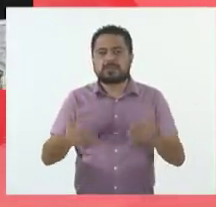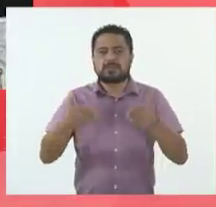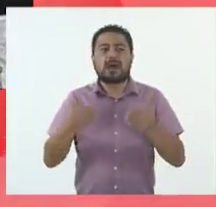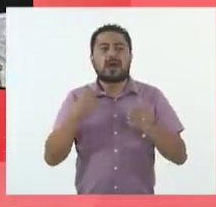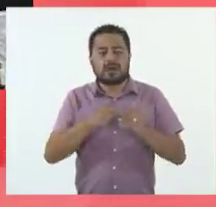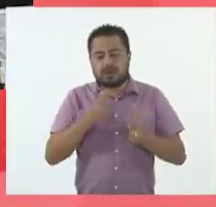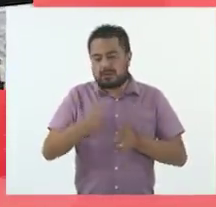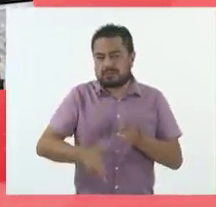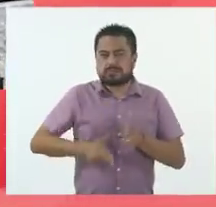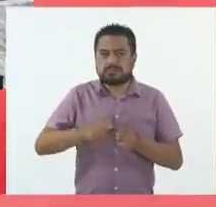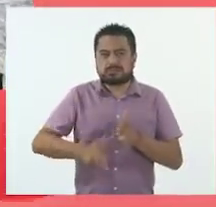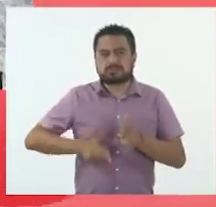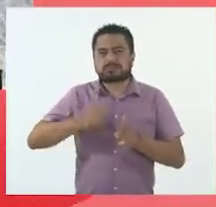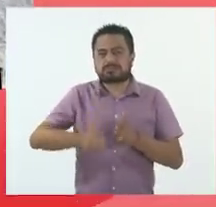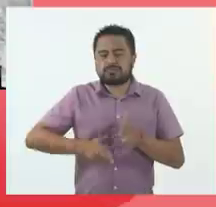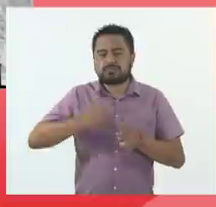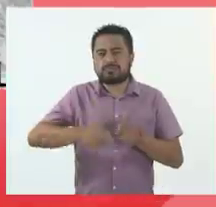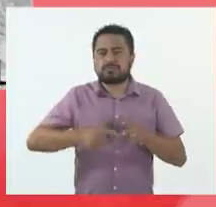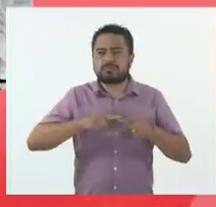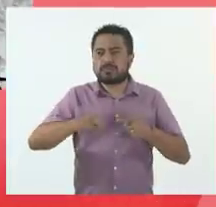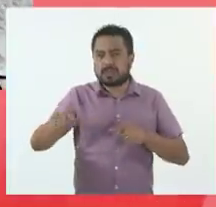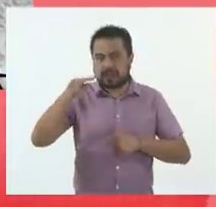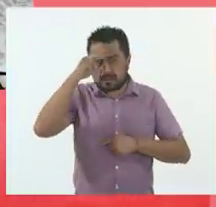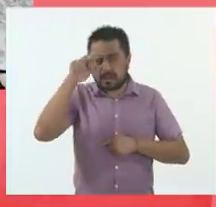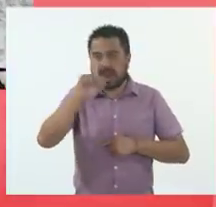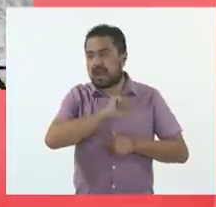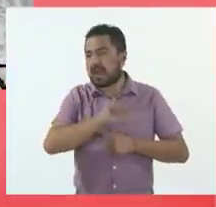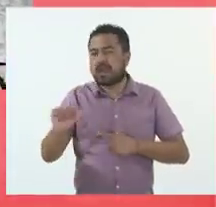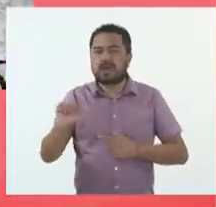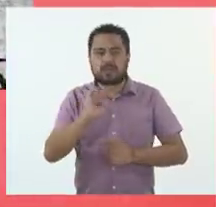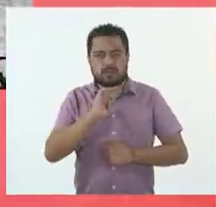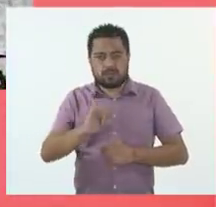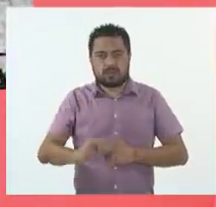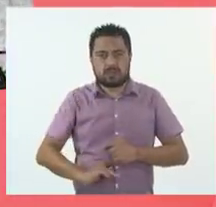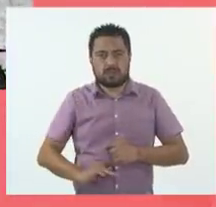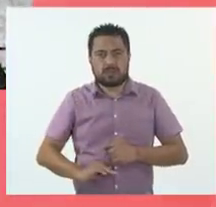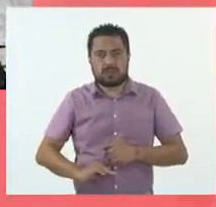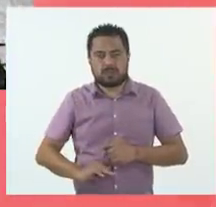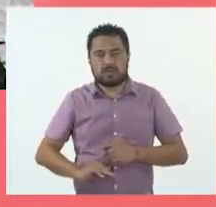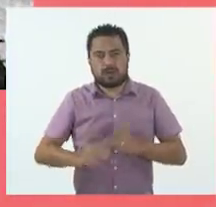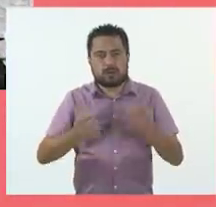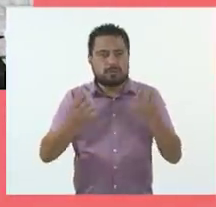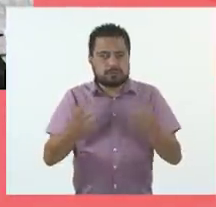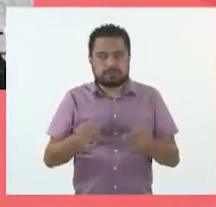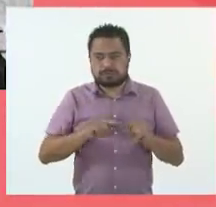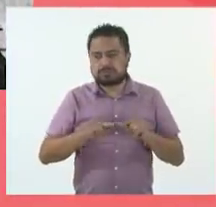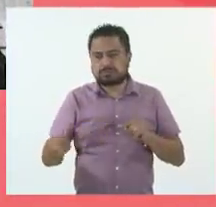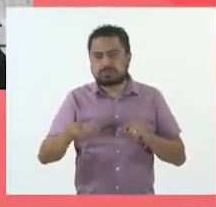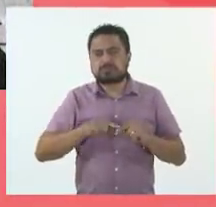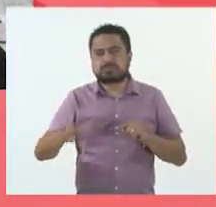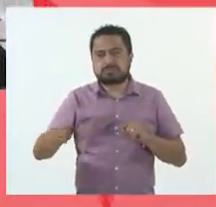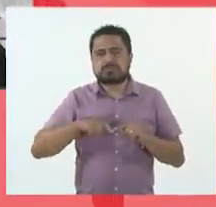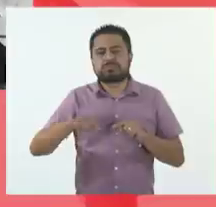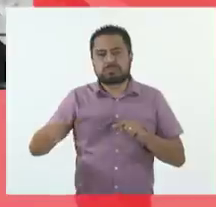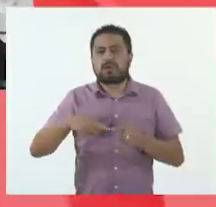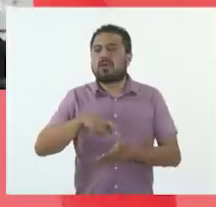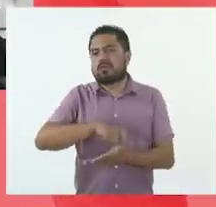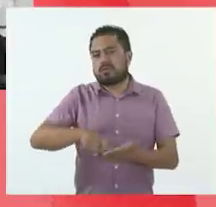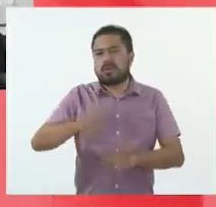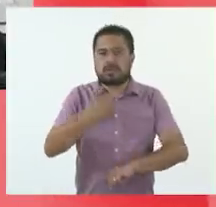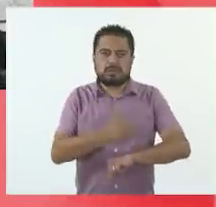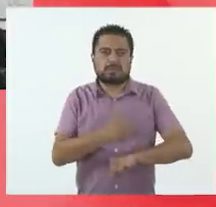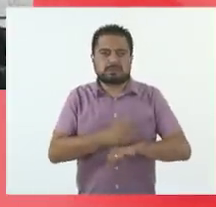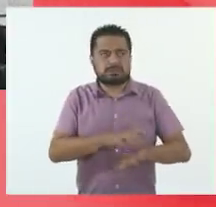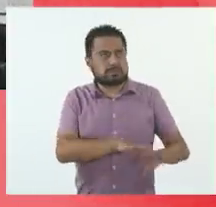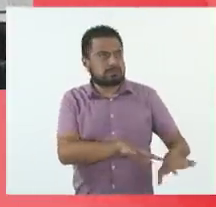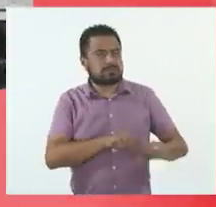una locomotora que corrió de México a Toluca en su ruta original y en los tiempos en que fue comprada a los Estados